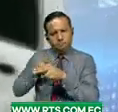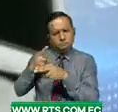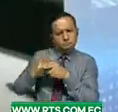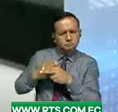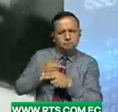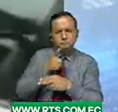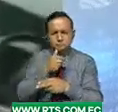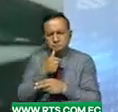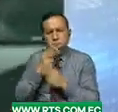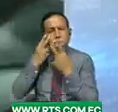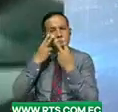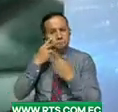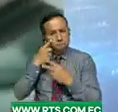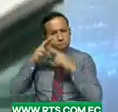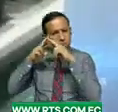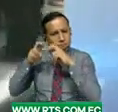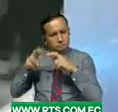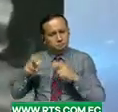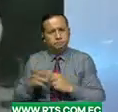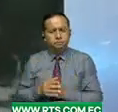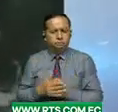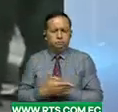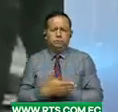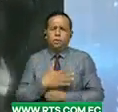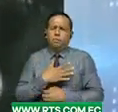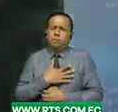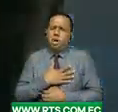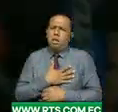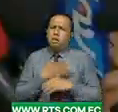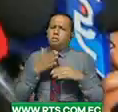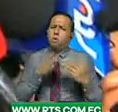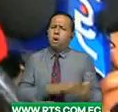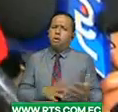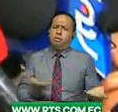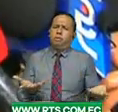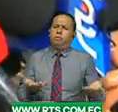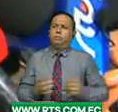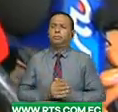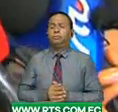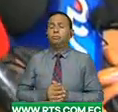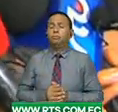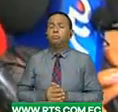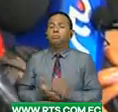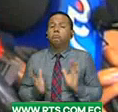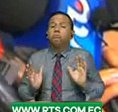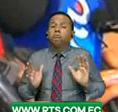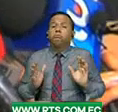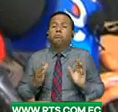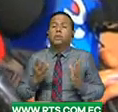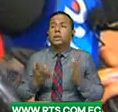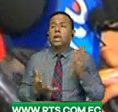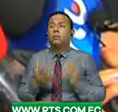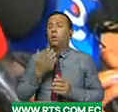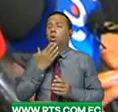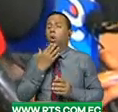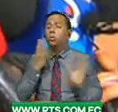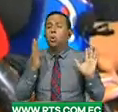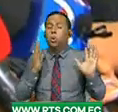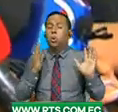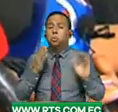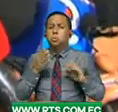que perdió la vida de esta forma tan cruel. Se trataba de le habían victimado con arma larga y